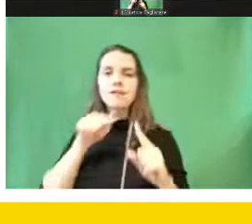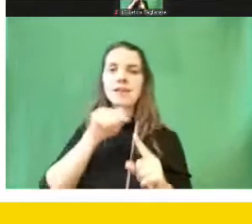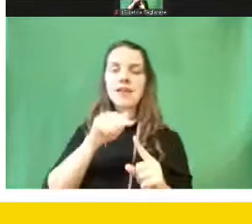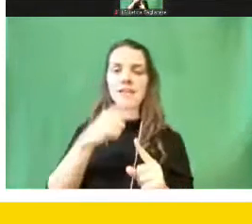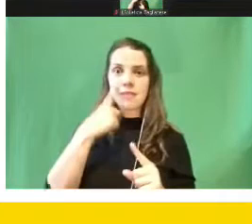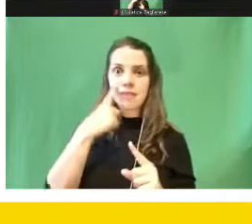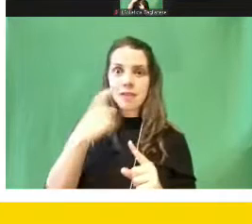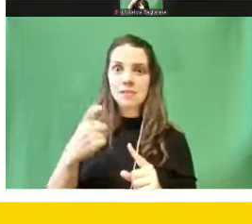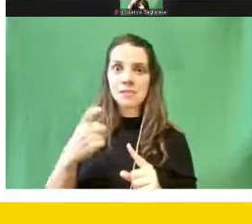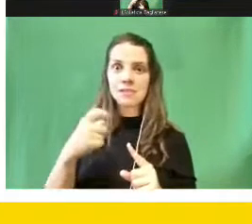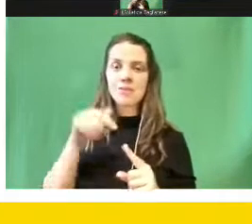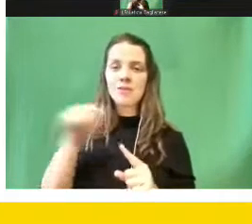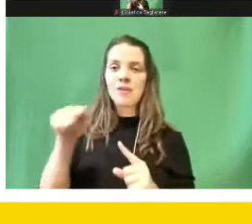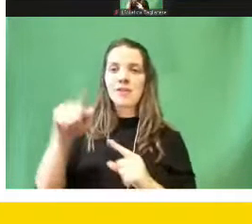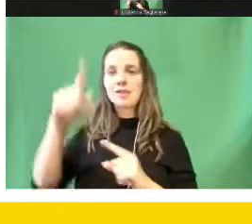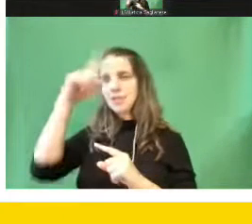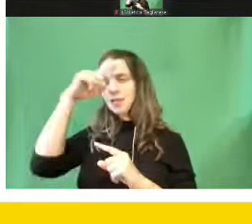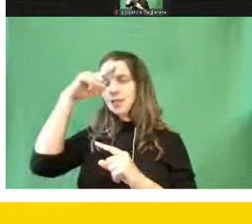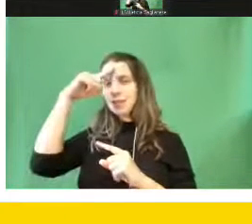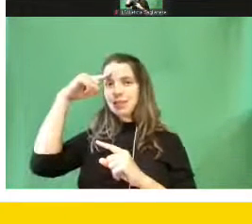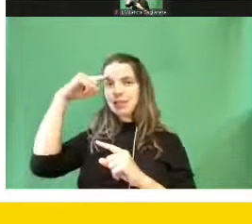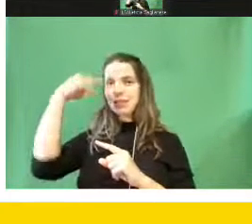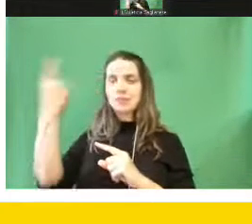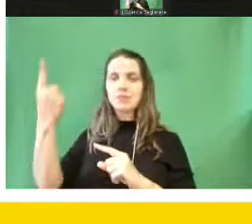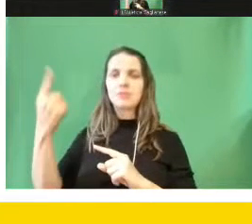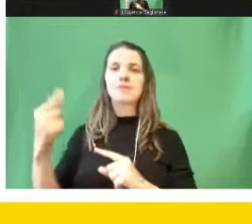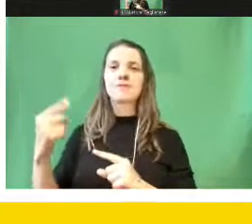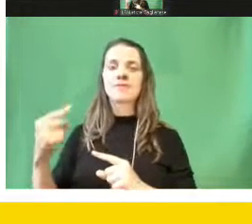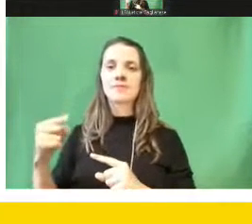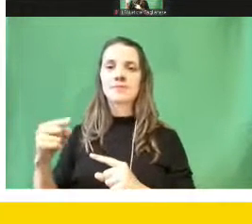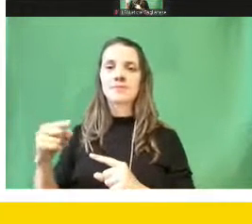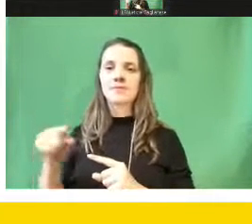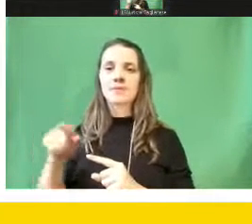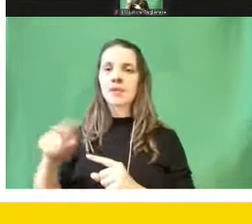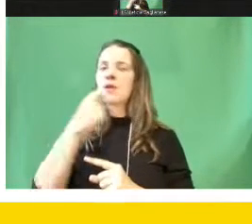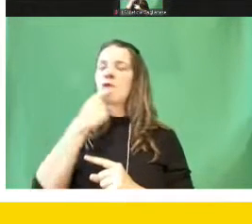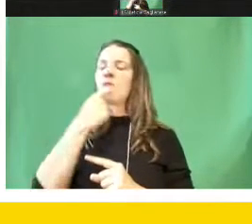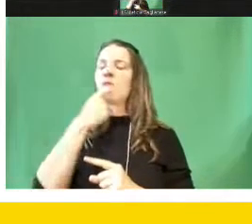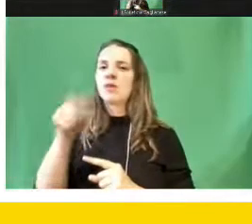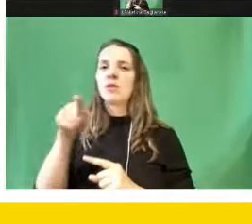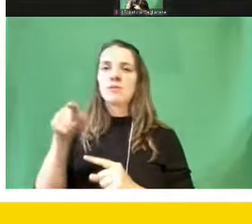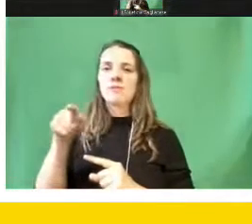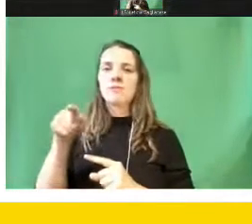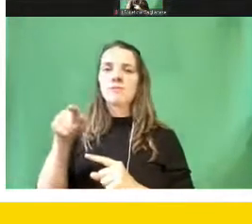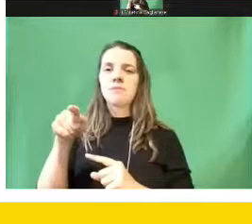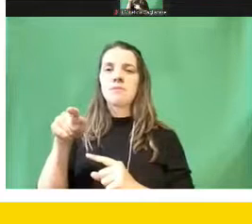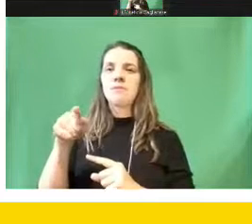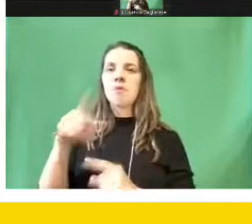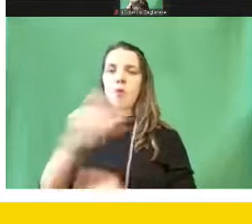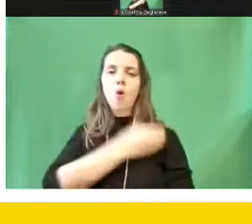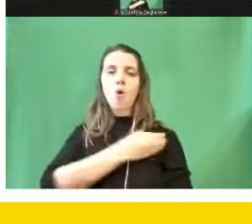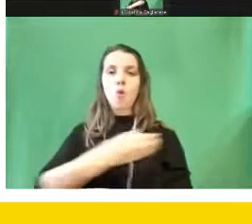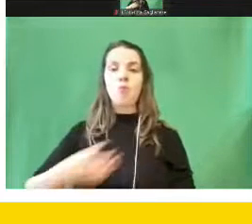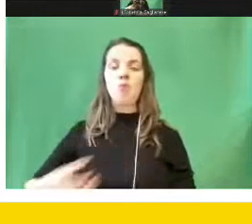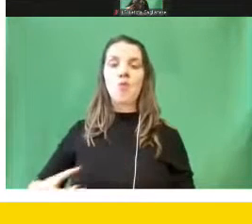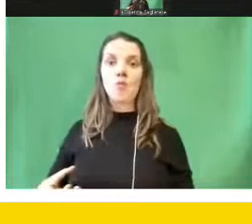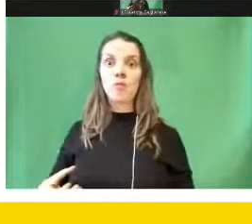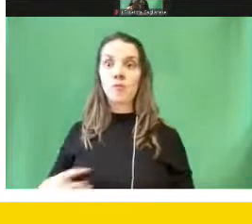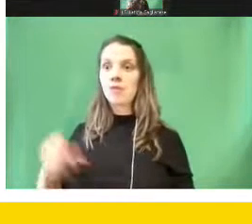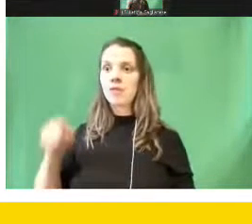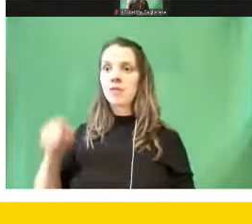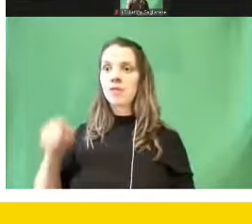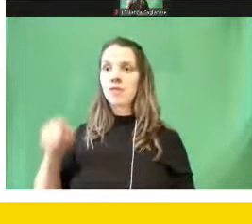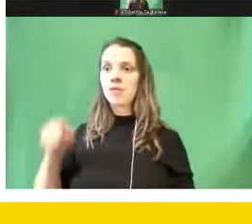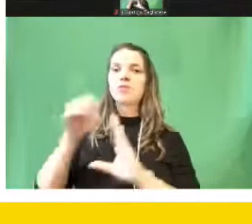lanzamos un plan que se llama Accesar, justamente con la mirada puesta en cómo el gobierno local de todas las localidades de